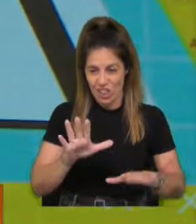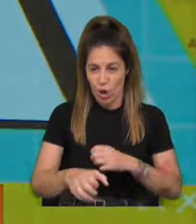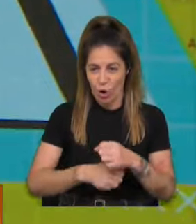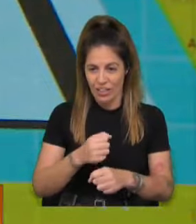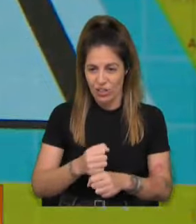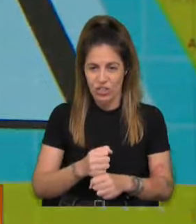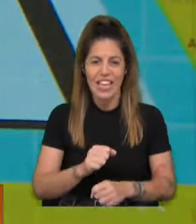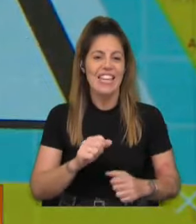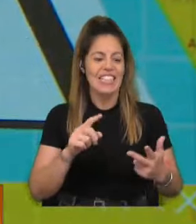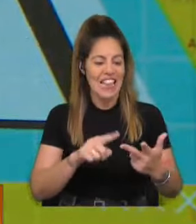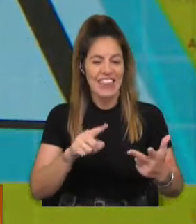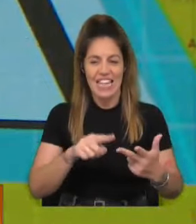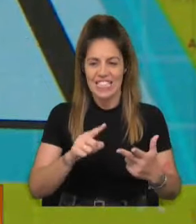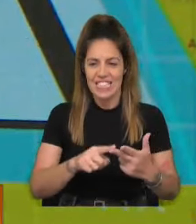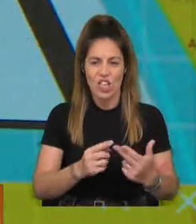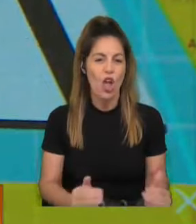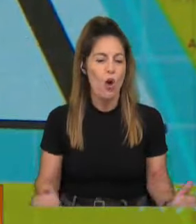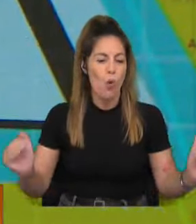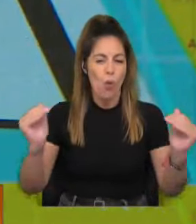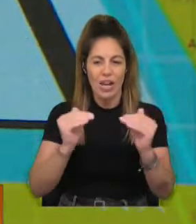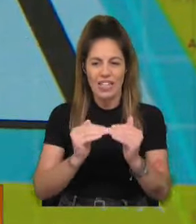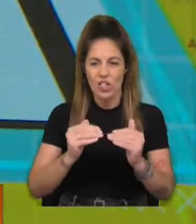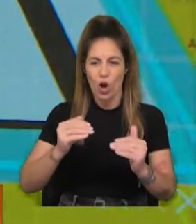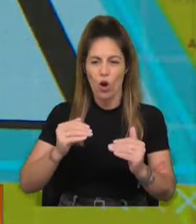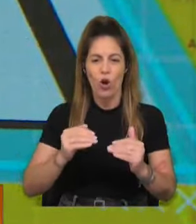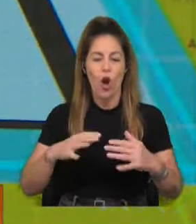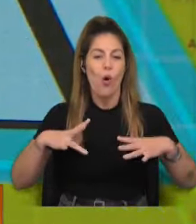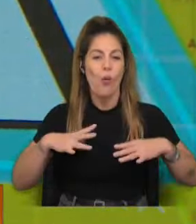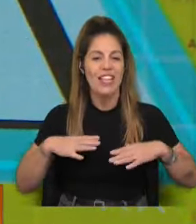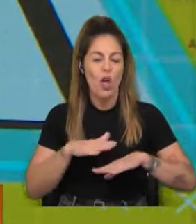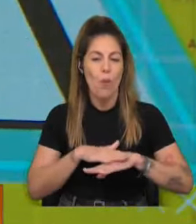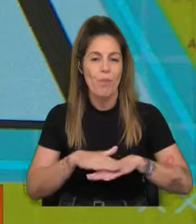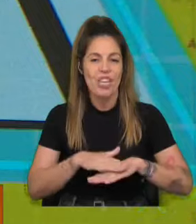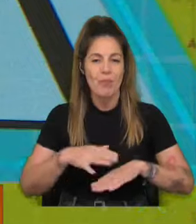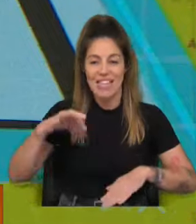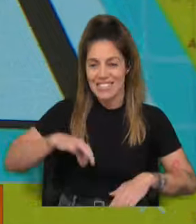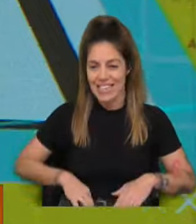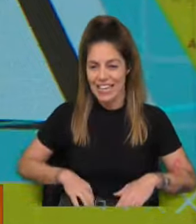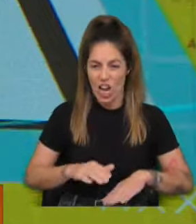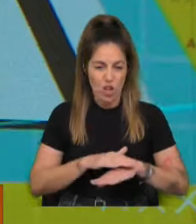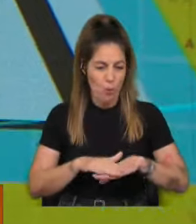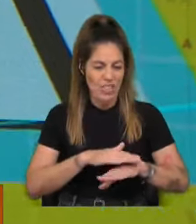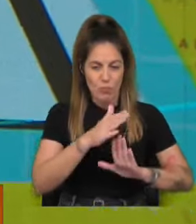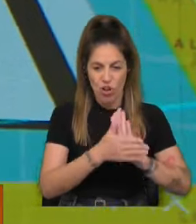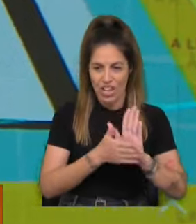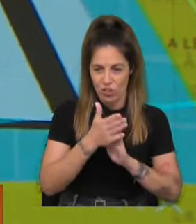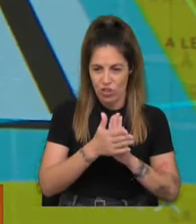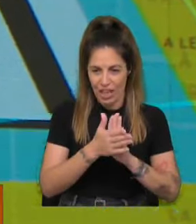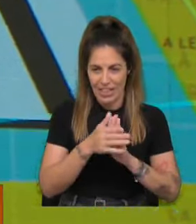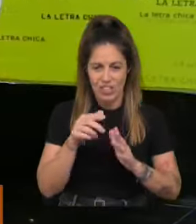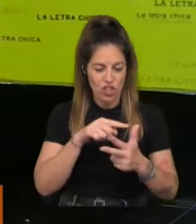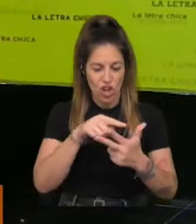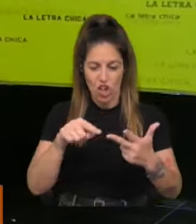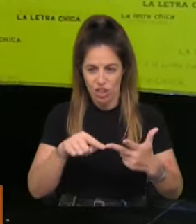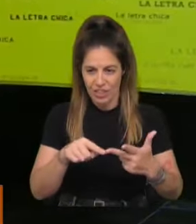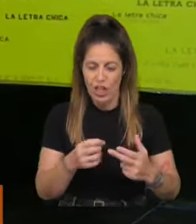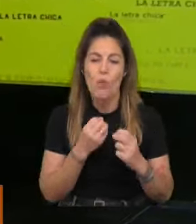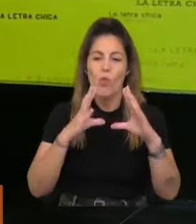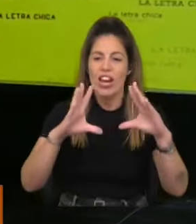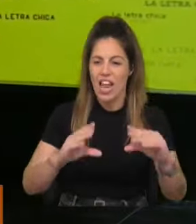es esta asociación esta igualación de la jubilación mínima con el salario mínimo nacional va por ahí Sergio Buenas noches gracias Bueno buenas